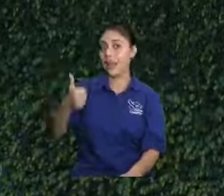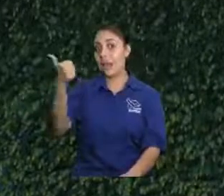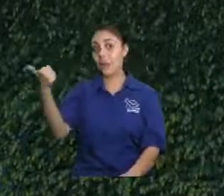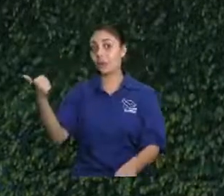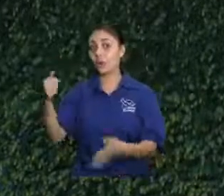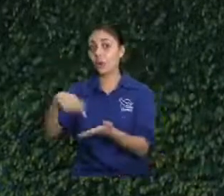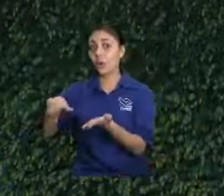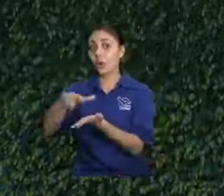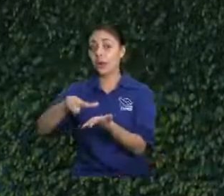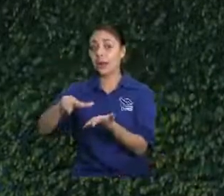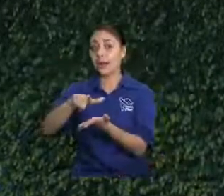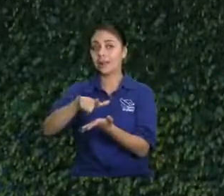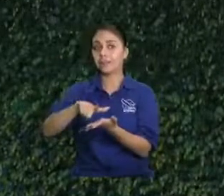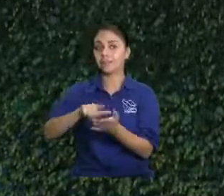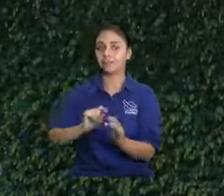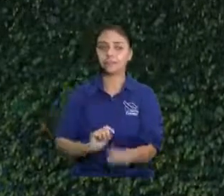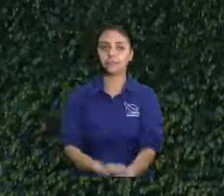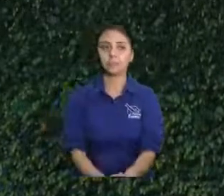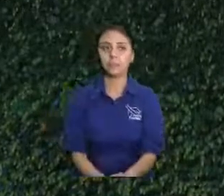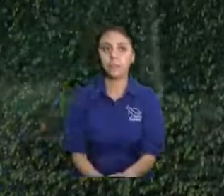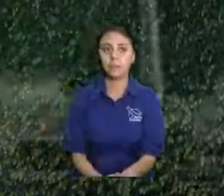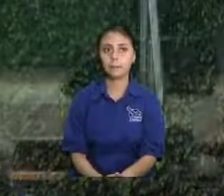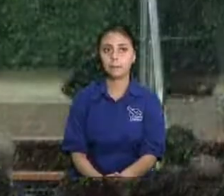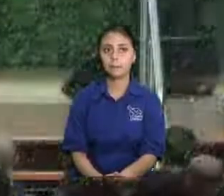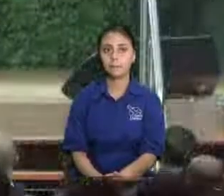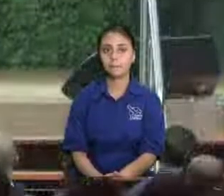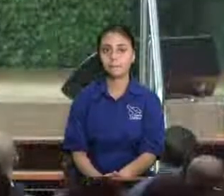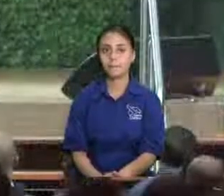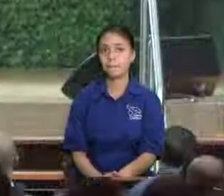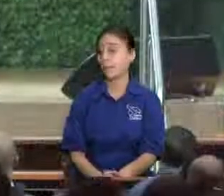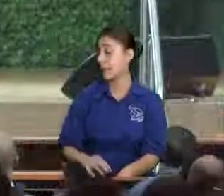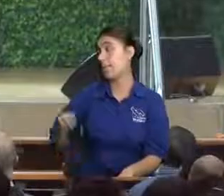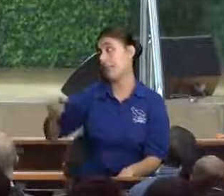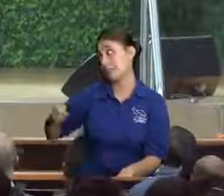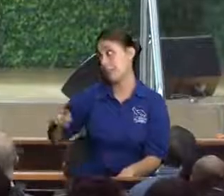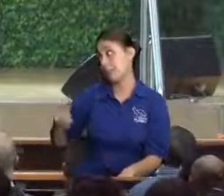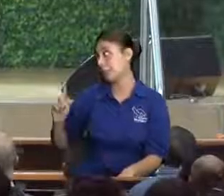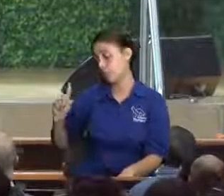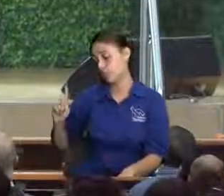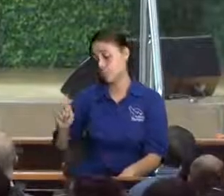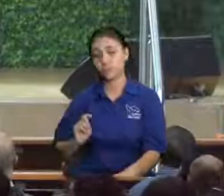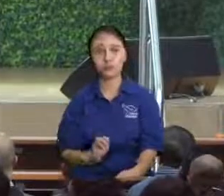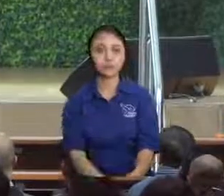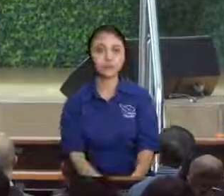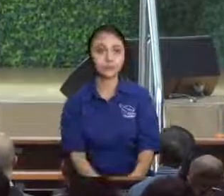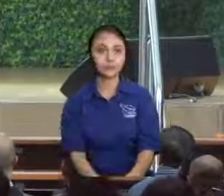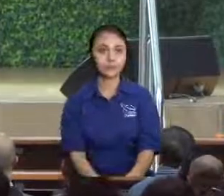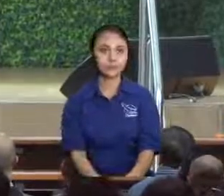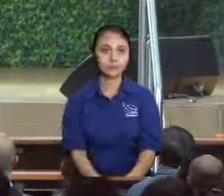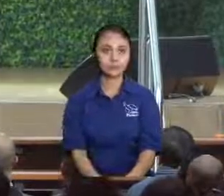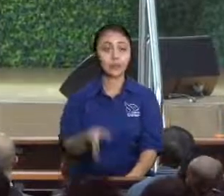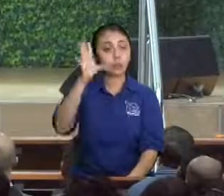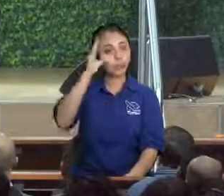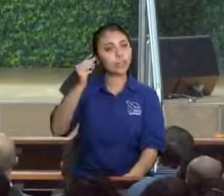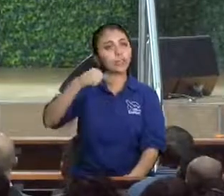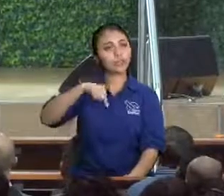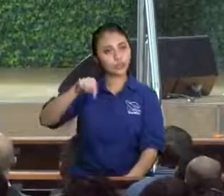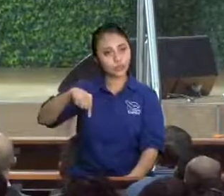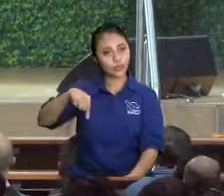a la playa. Y todavía sí, y me vas a criticar. Porque yo aquí voy a estar.